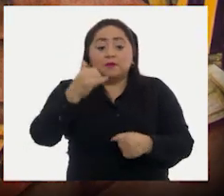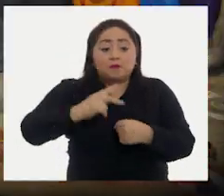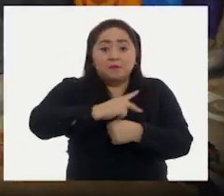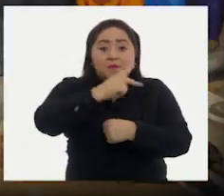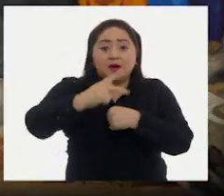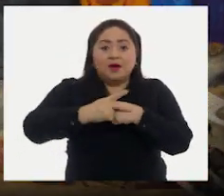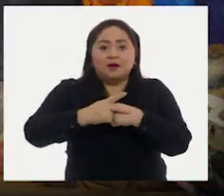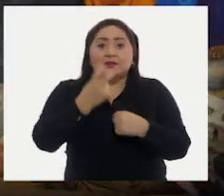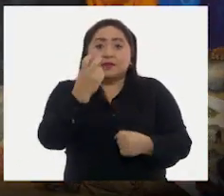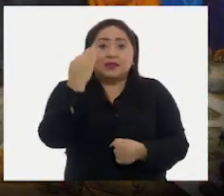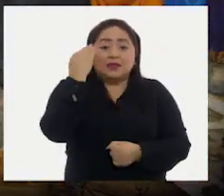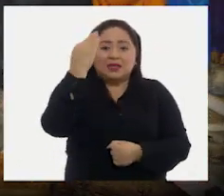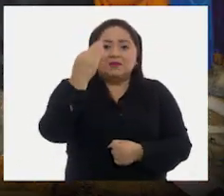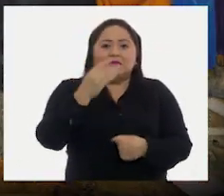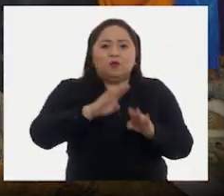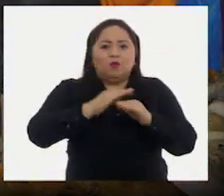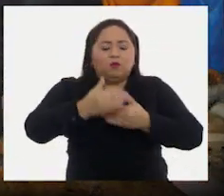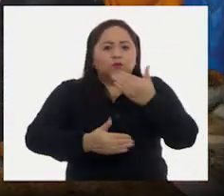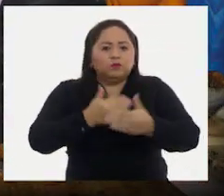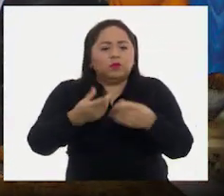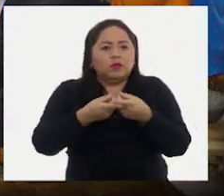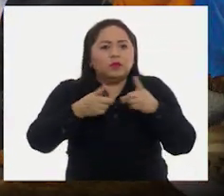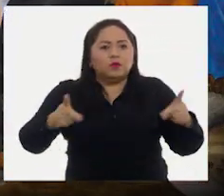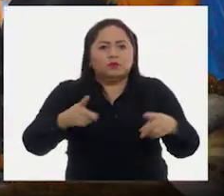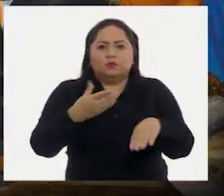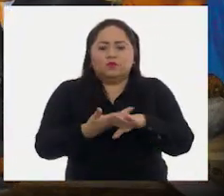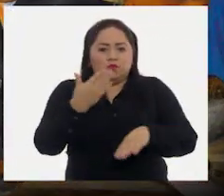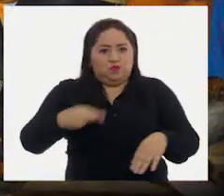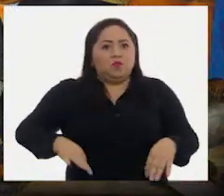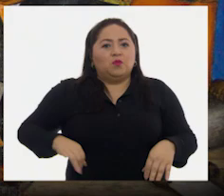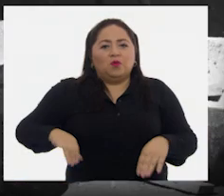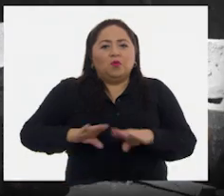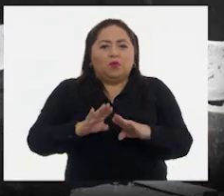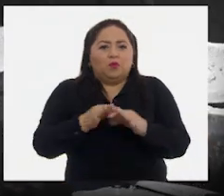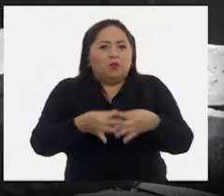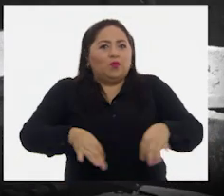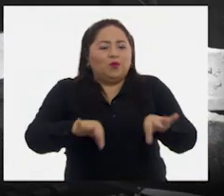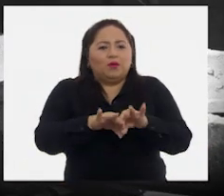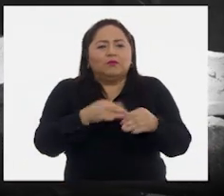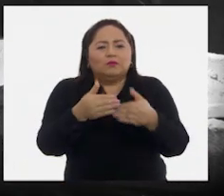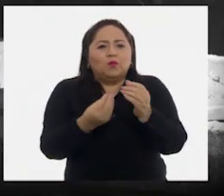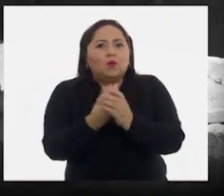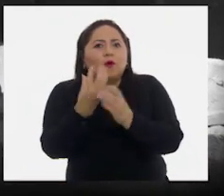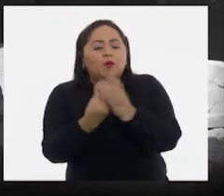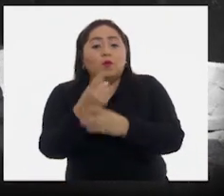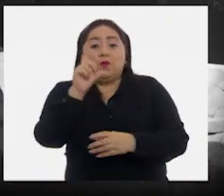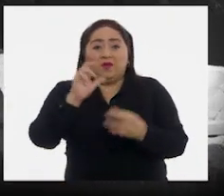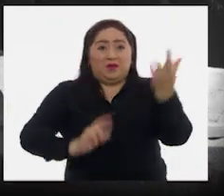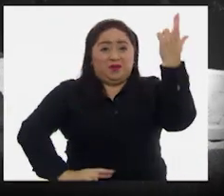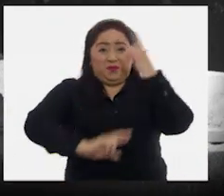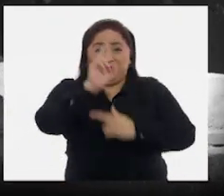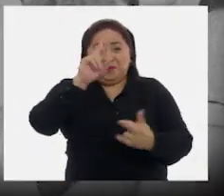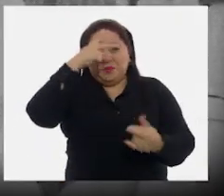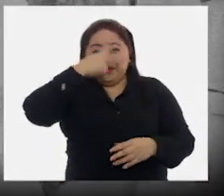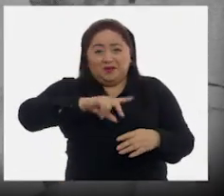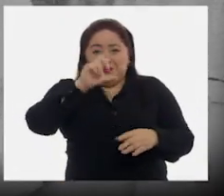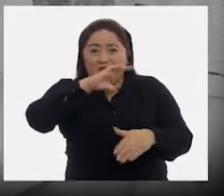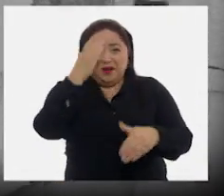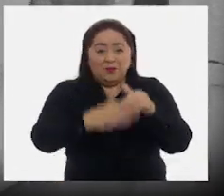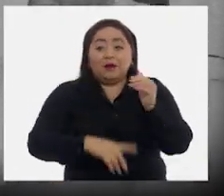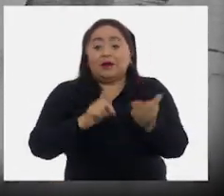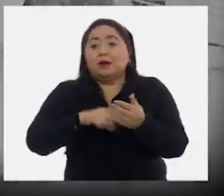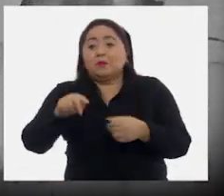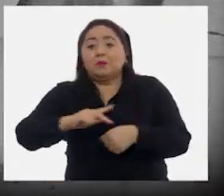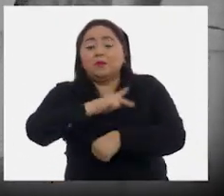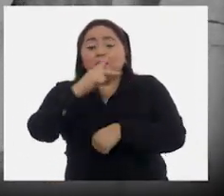país vivió una época de progreso y desarrollo muy importante. Cuando terminó la Revolución Mexicana, nuestro